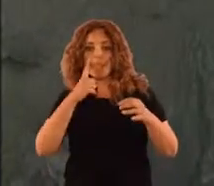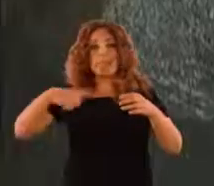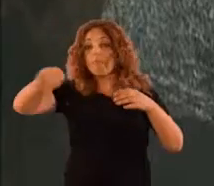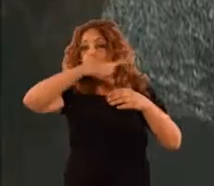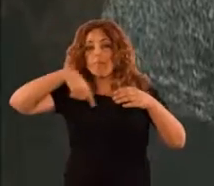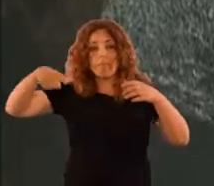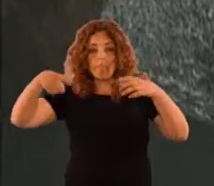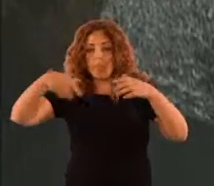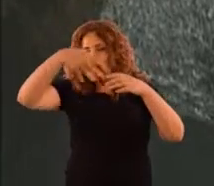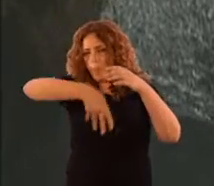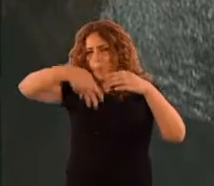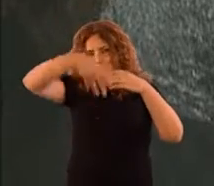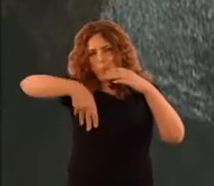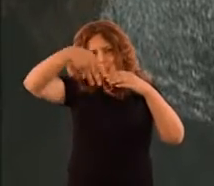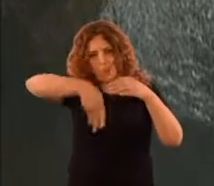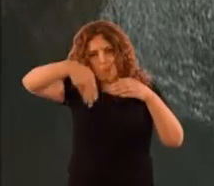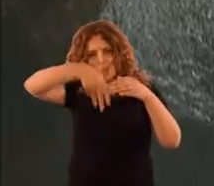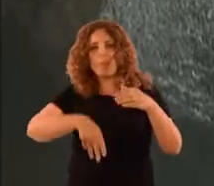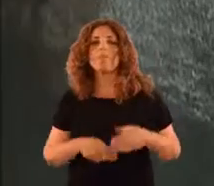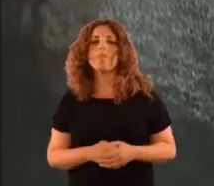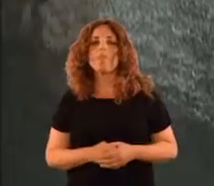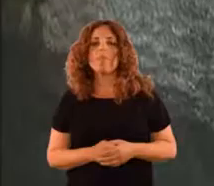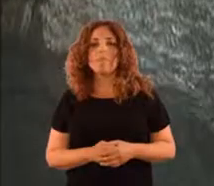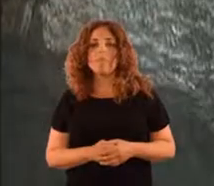Apenas hay circulación superficial.